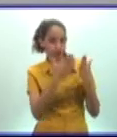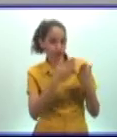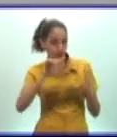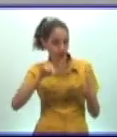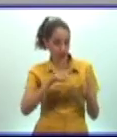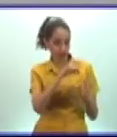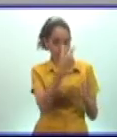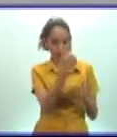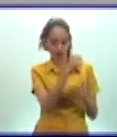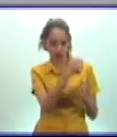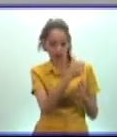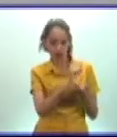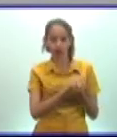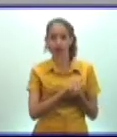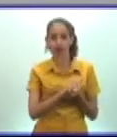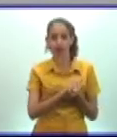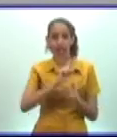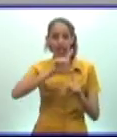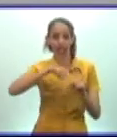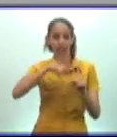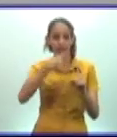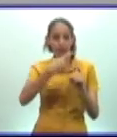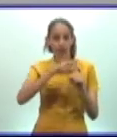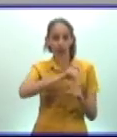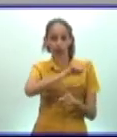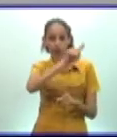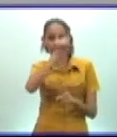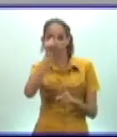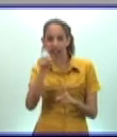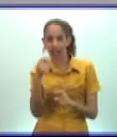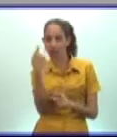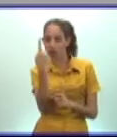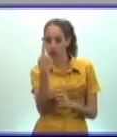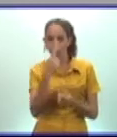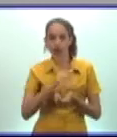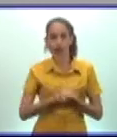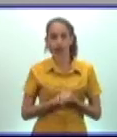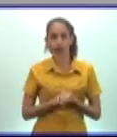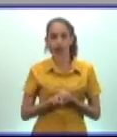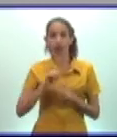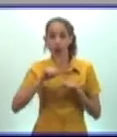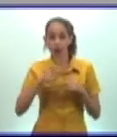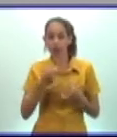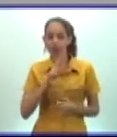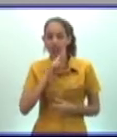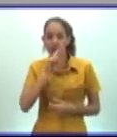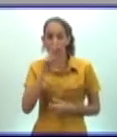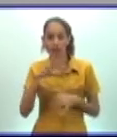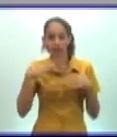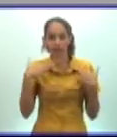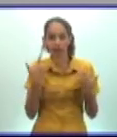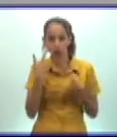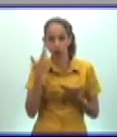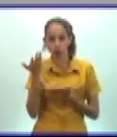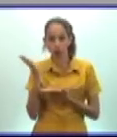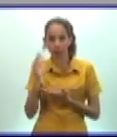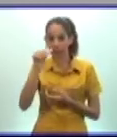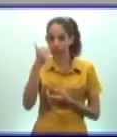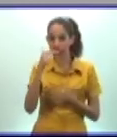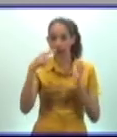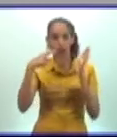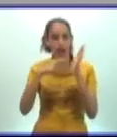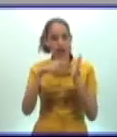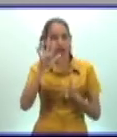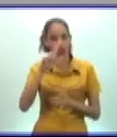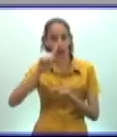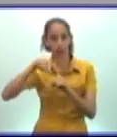al numerador. Por lo que obtenemos 10 por 5 más 1 igual a